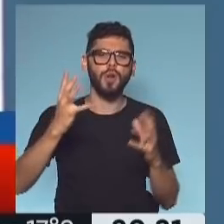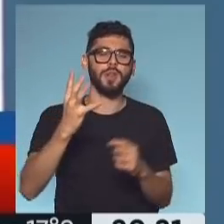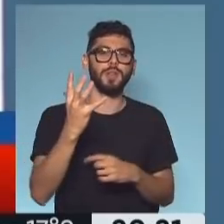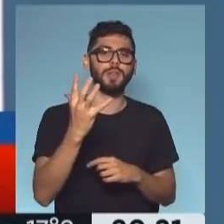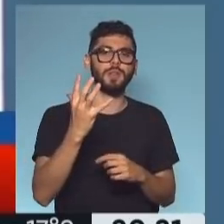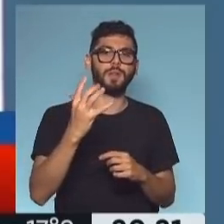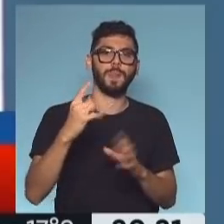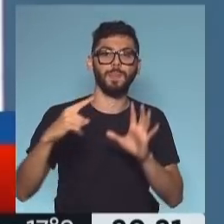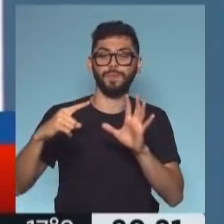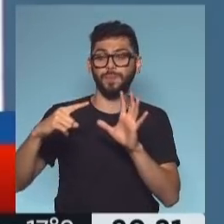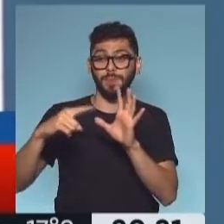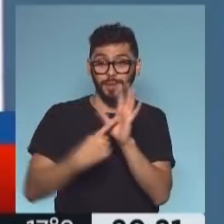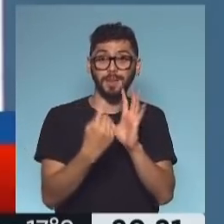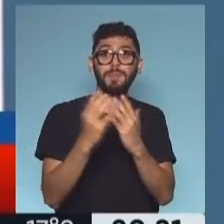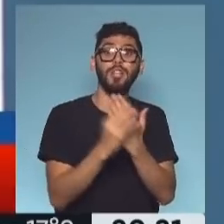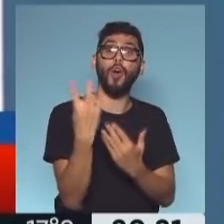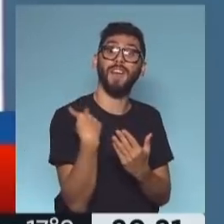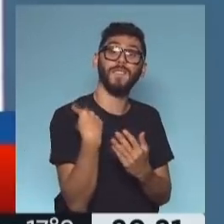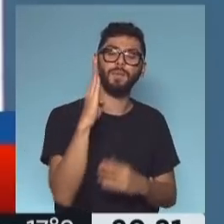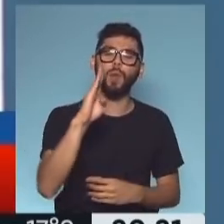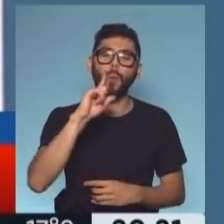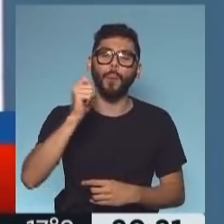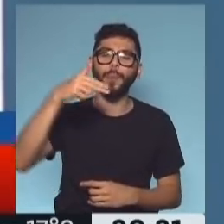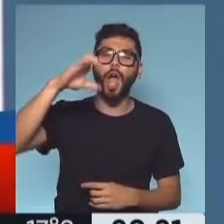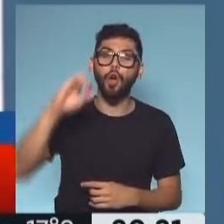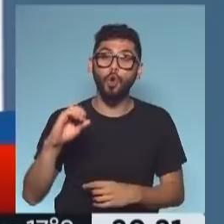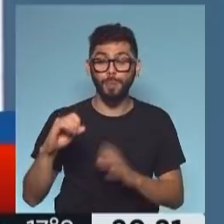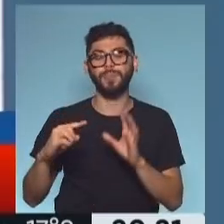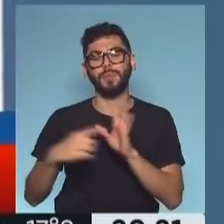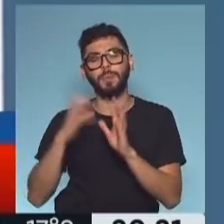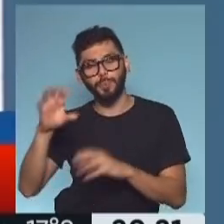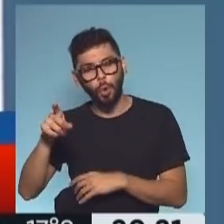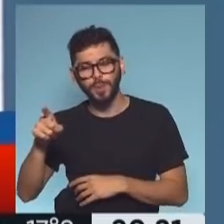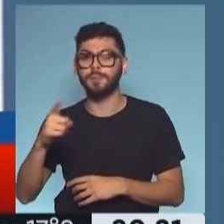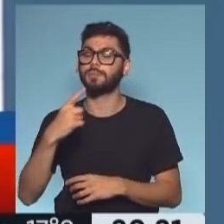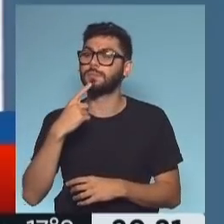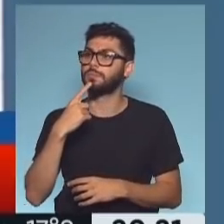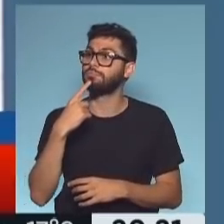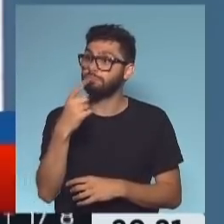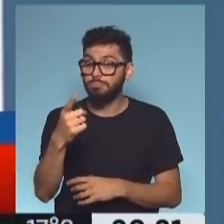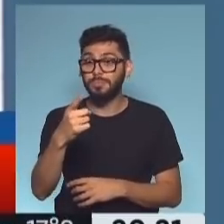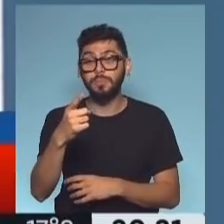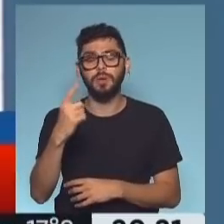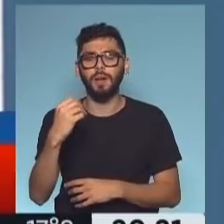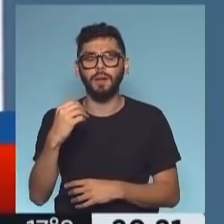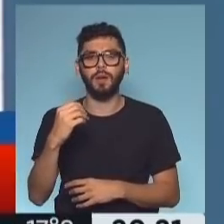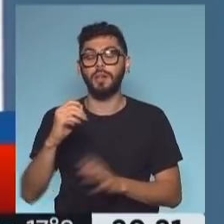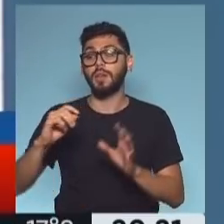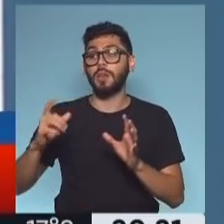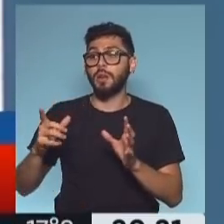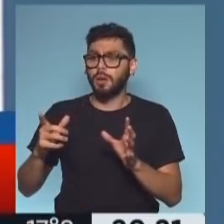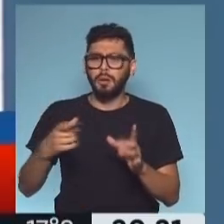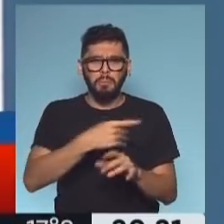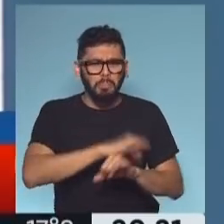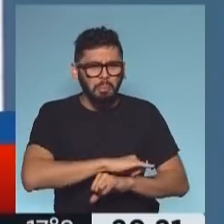Buenos Aires, Carlos Bianco, referido a que, bueno, justamente esto que estamos hablando, Feli y Ari, que tiene que ver con campañas contra las vacunas que